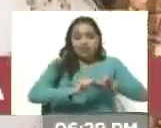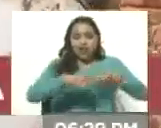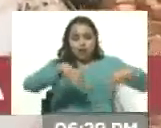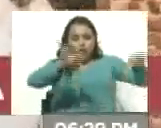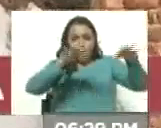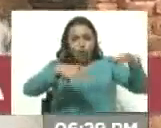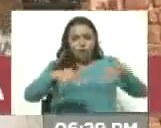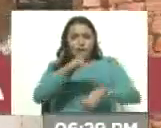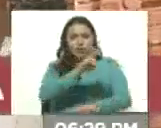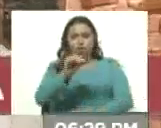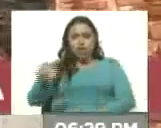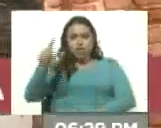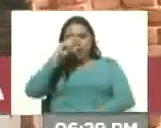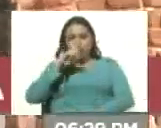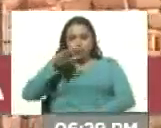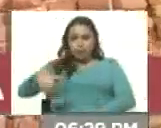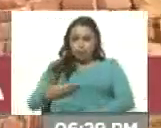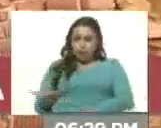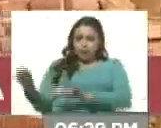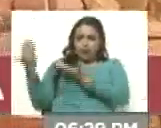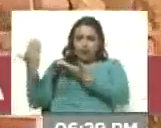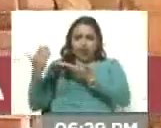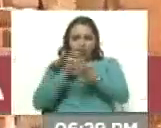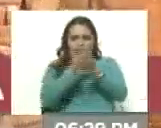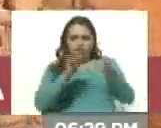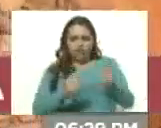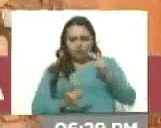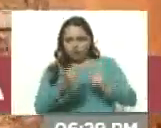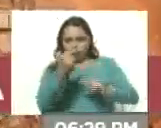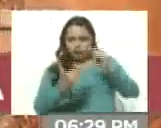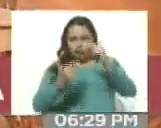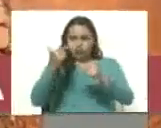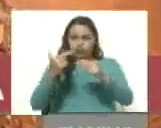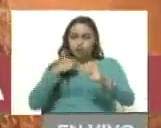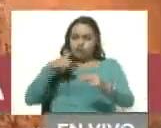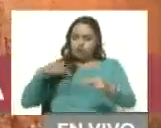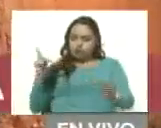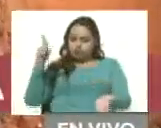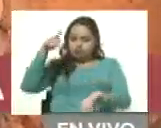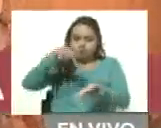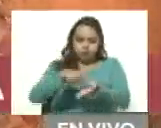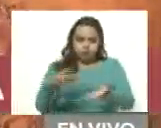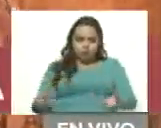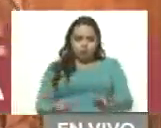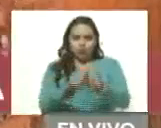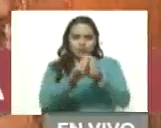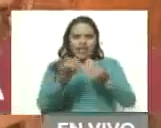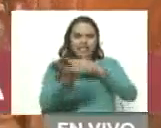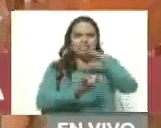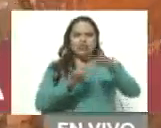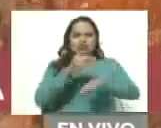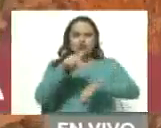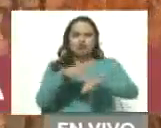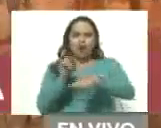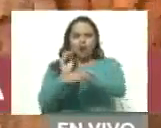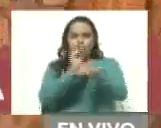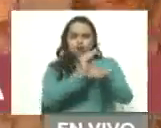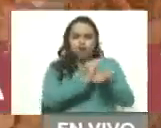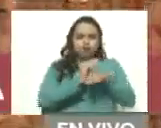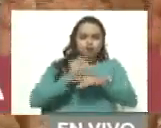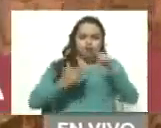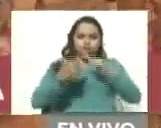este en este terreno pueden observar las técnicas constructivas nosotros estamos aquí conjuntamente con el instituto de patrimonio de la nación